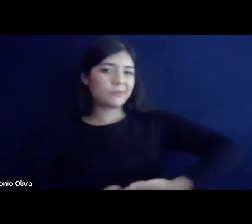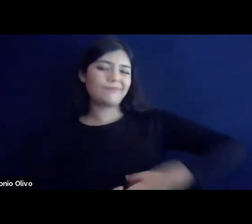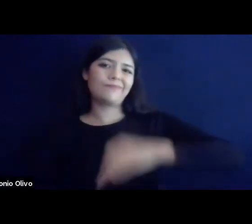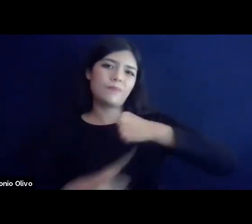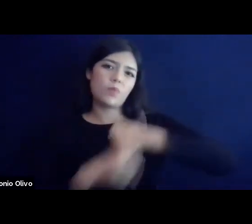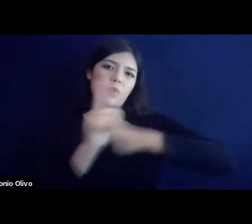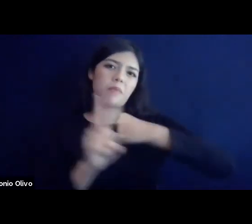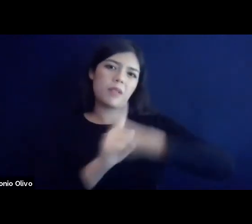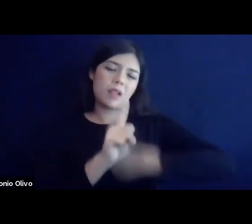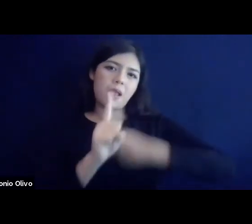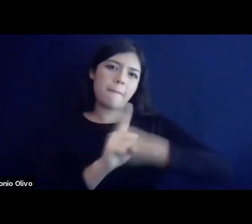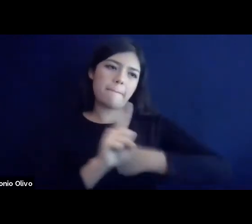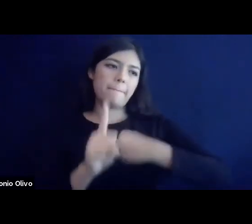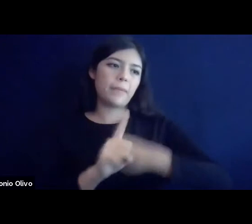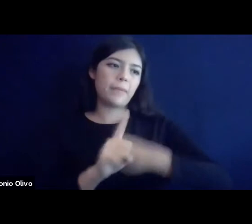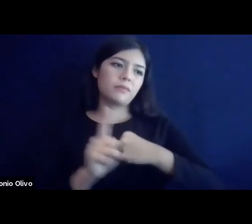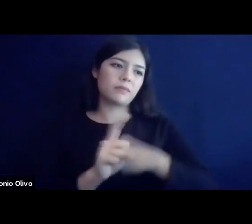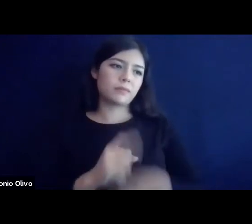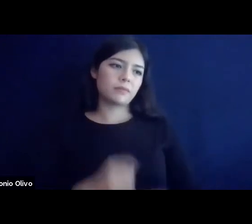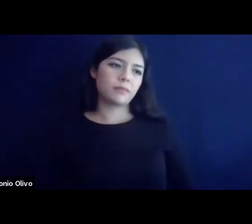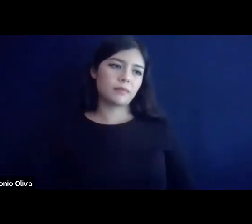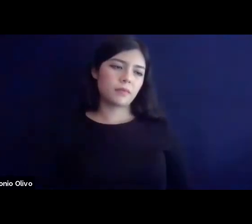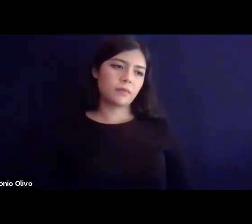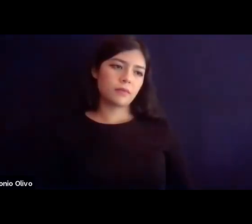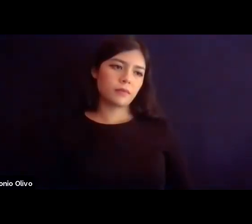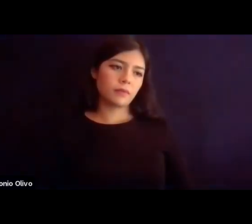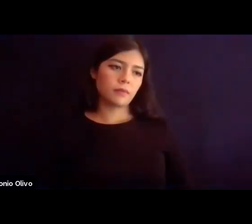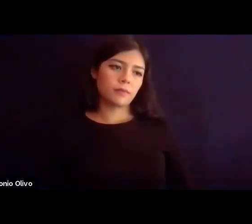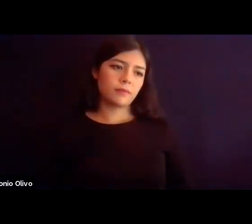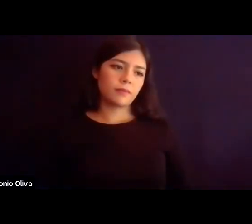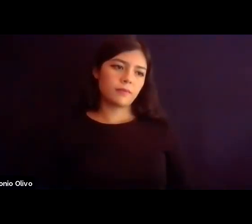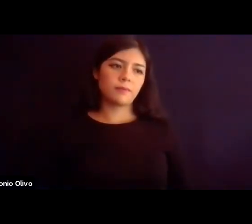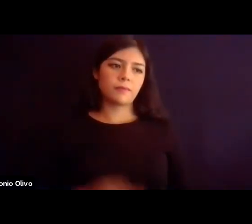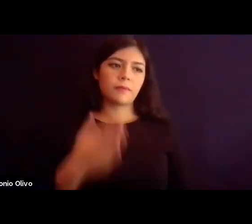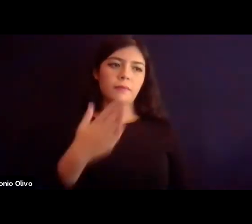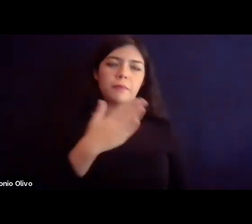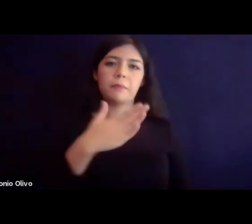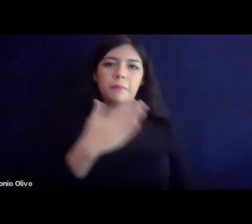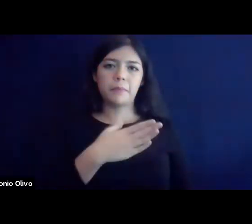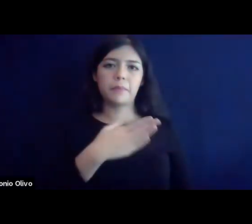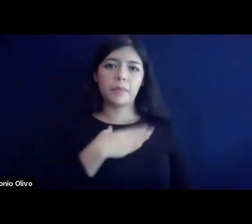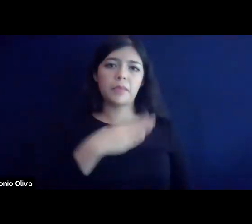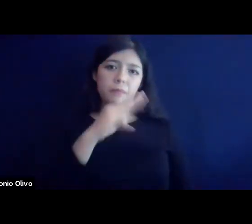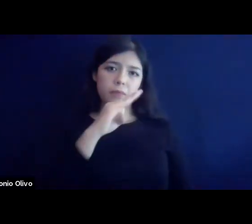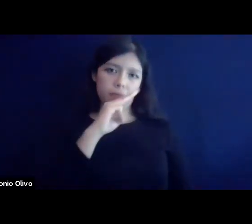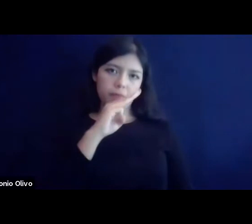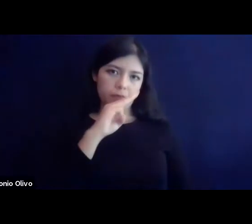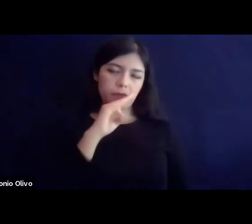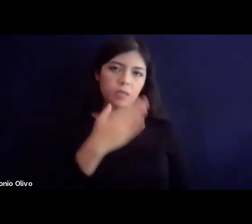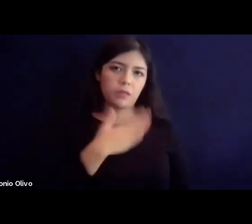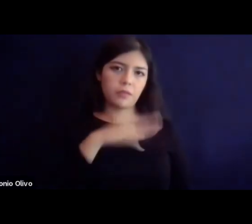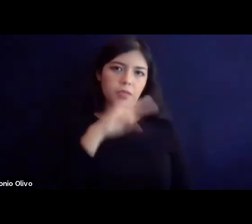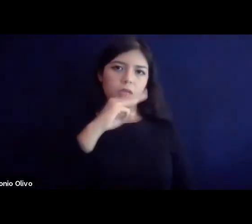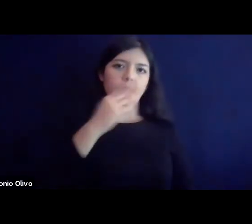la madre tiene algo, bueno, tenía una característica que se